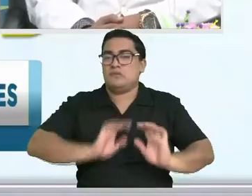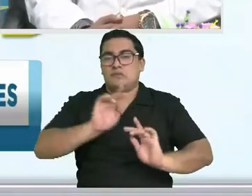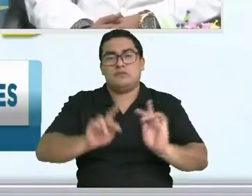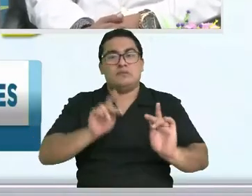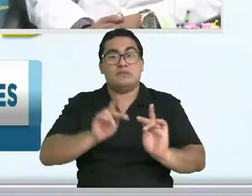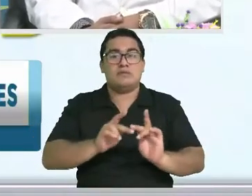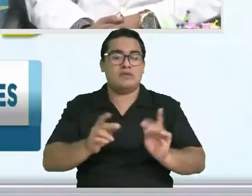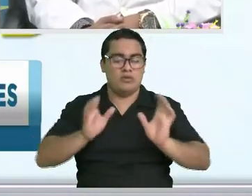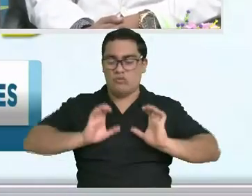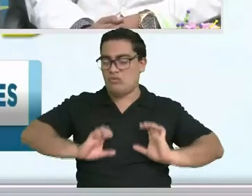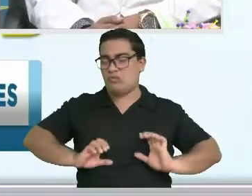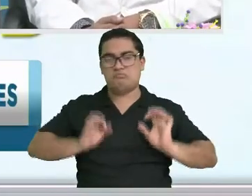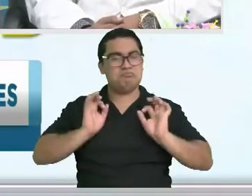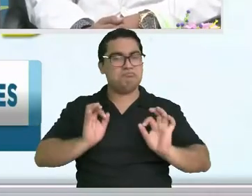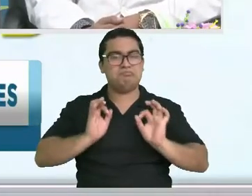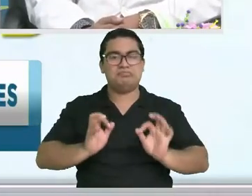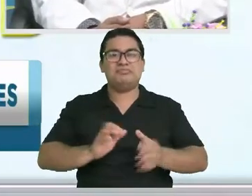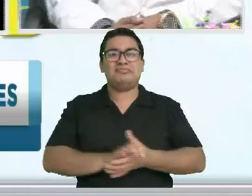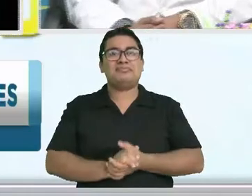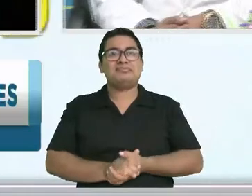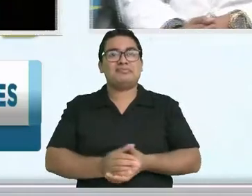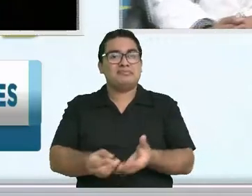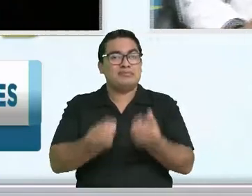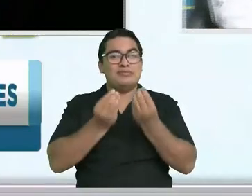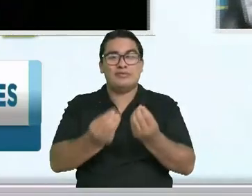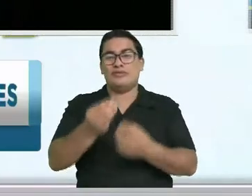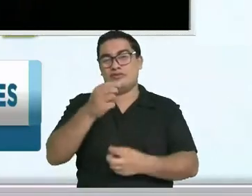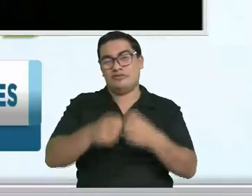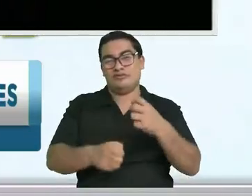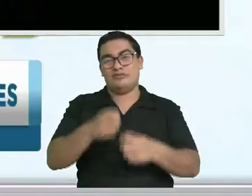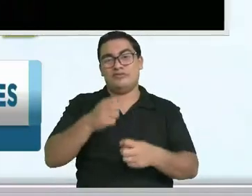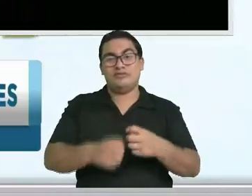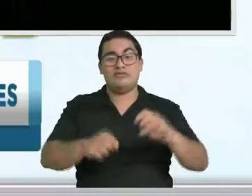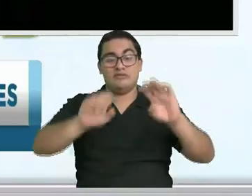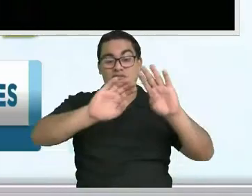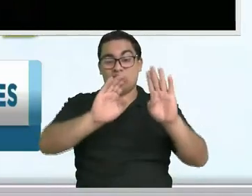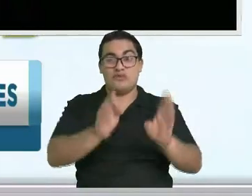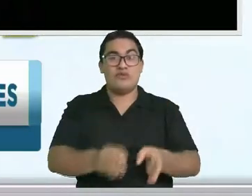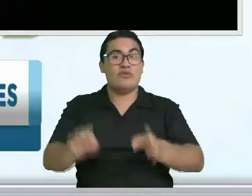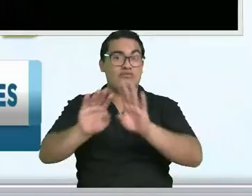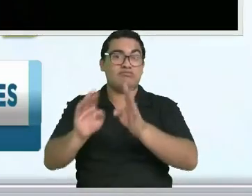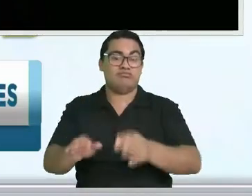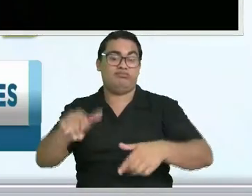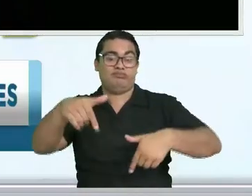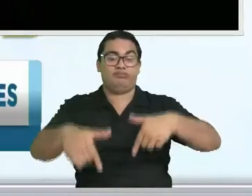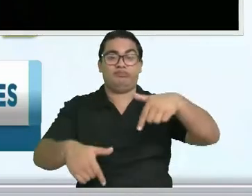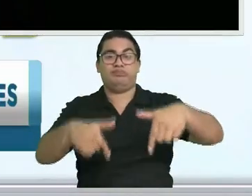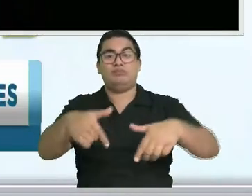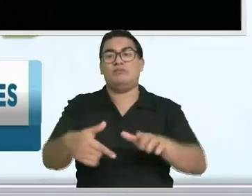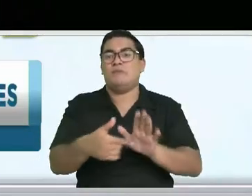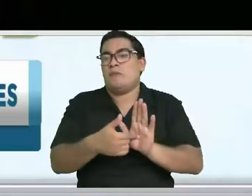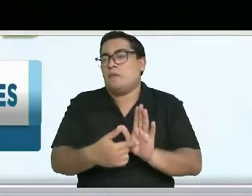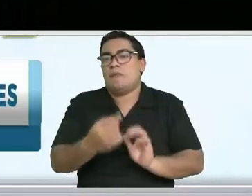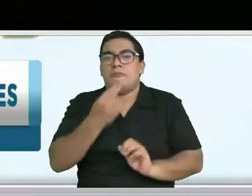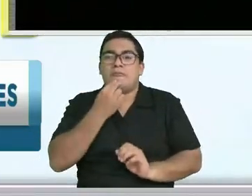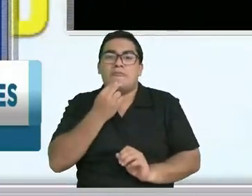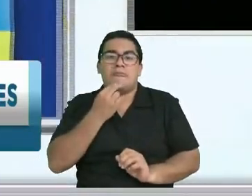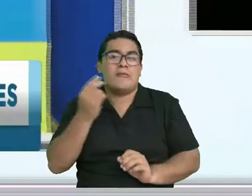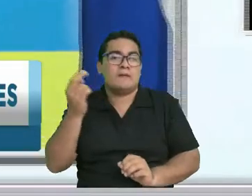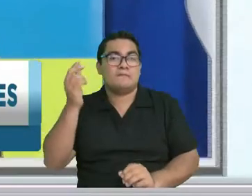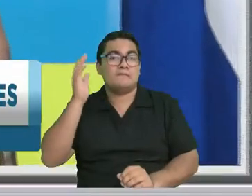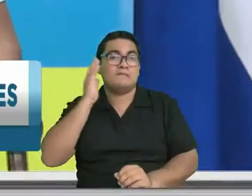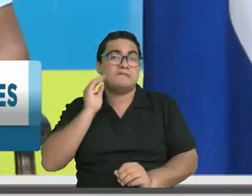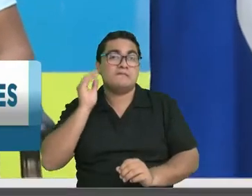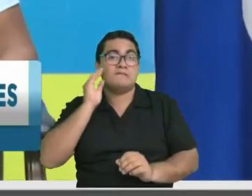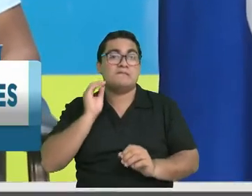menos al caminar. Y las que presentan más problemas por el uso prolongado de tacón, doctor, no sé si usted tiene esa experiencia de recibir,